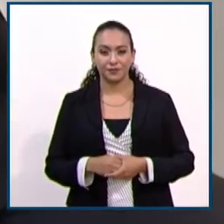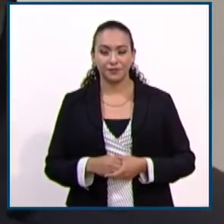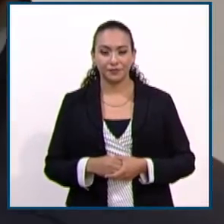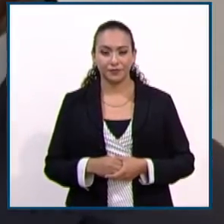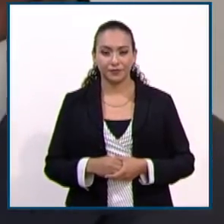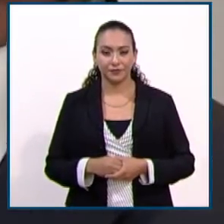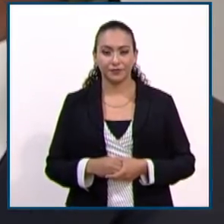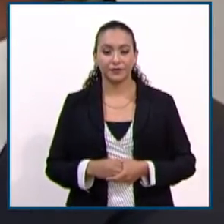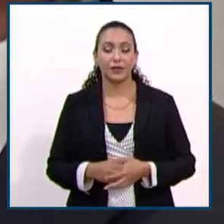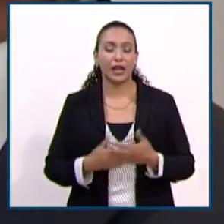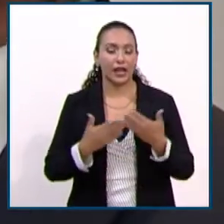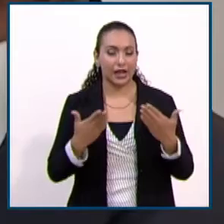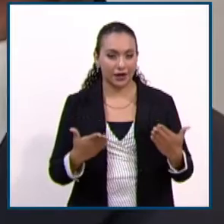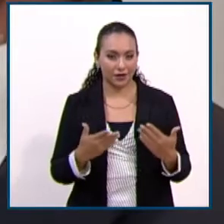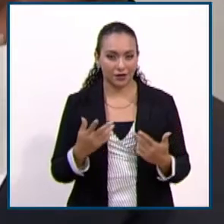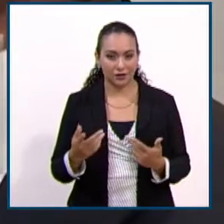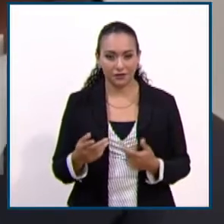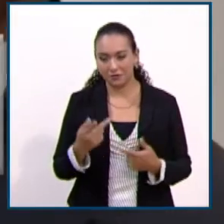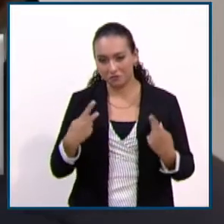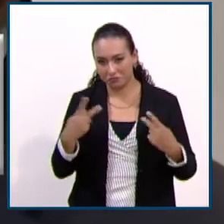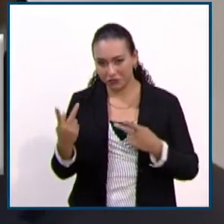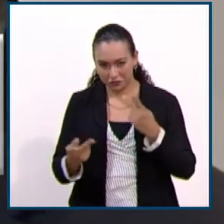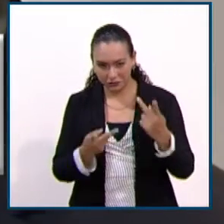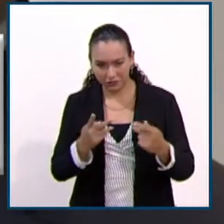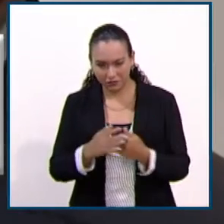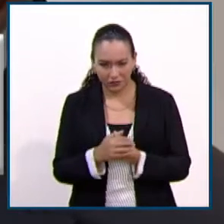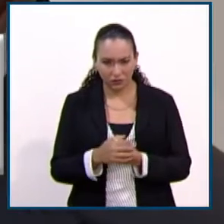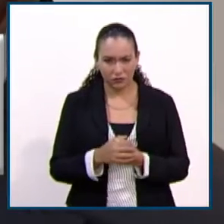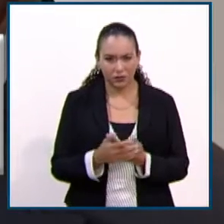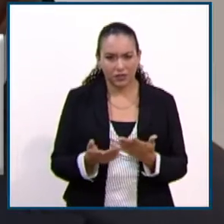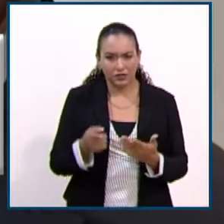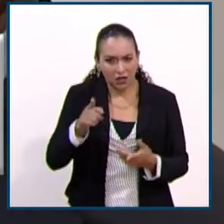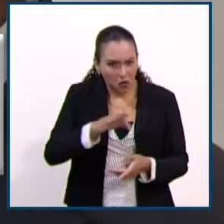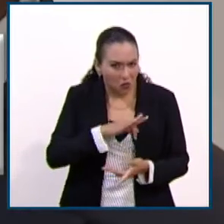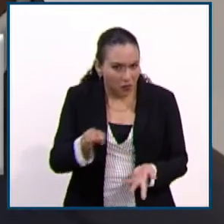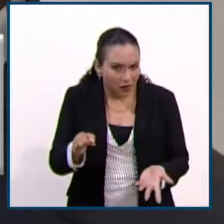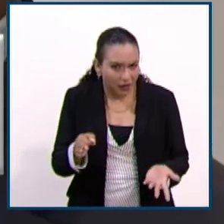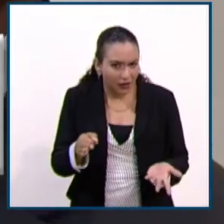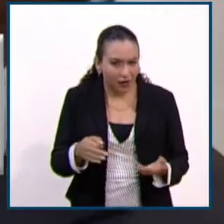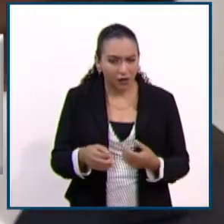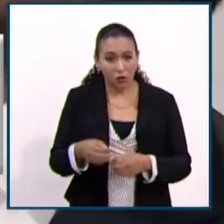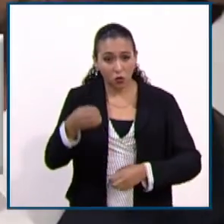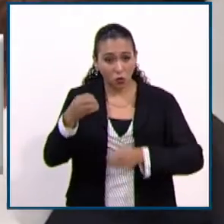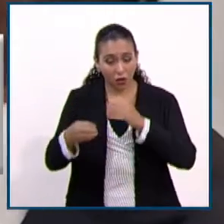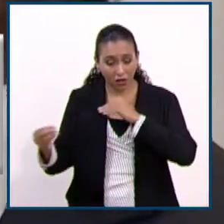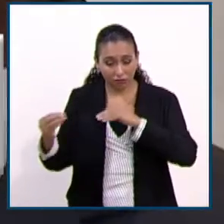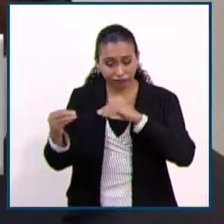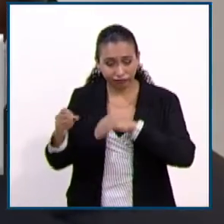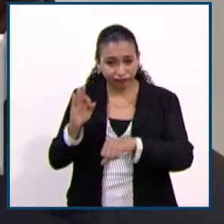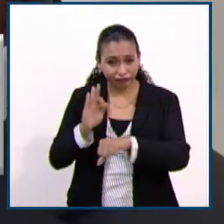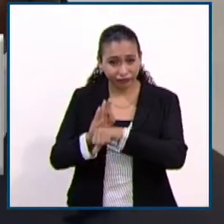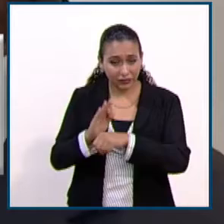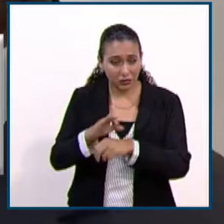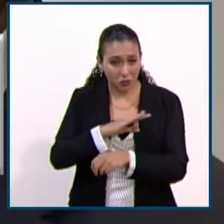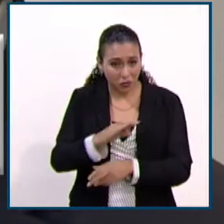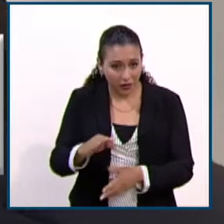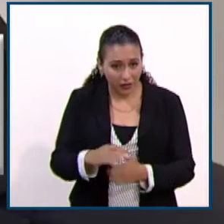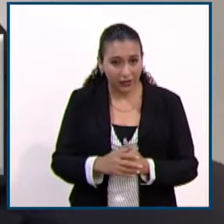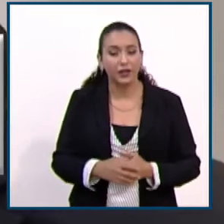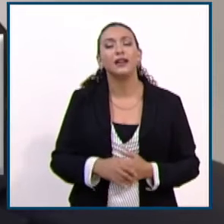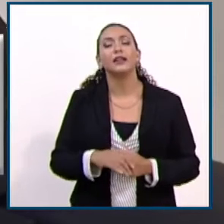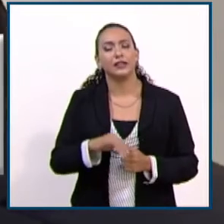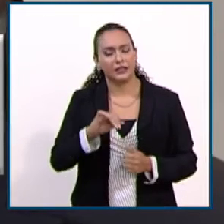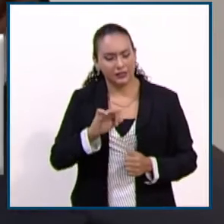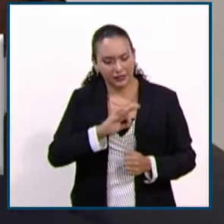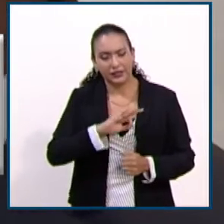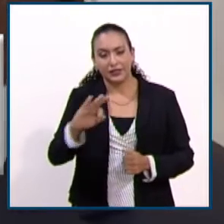Y la conclusión a la pregunta es que desde luego que procede el juicio de amparo sin necesidad de agotar ese medio ordinario